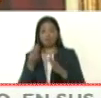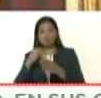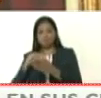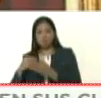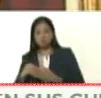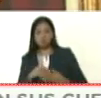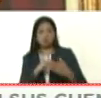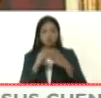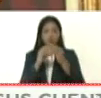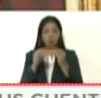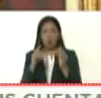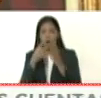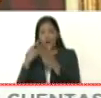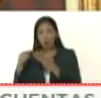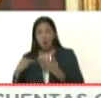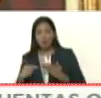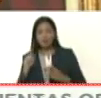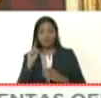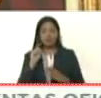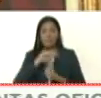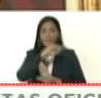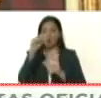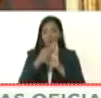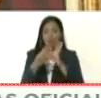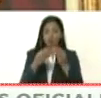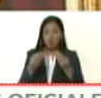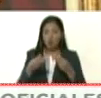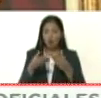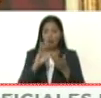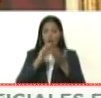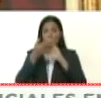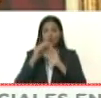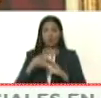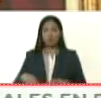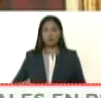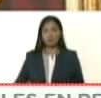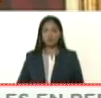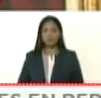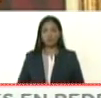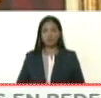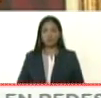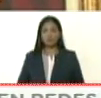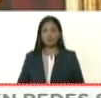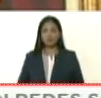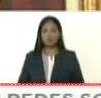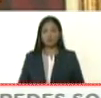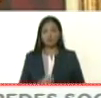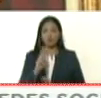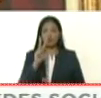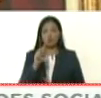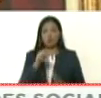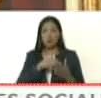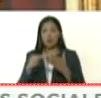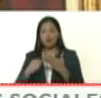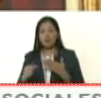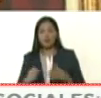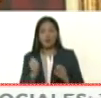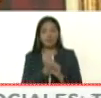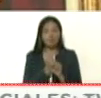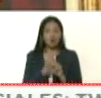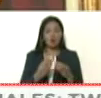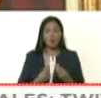la logística necesaria para cumplir su papel en la comunidad. Son dos líneas de trabajo, compañera